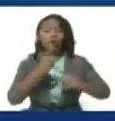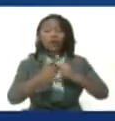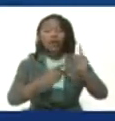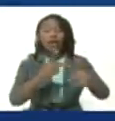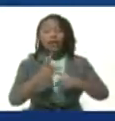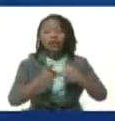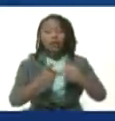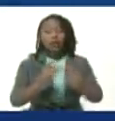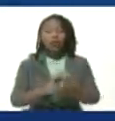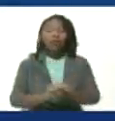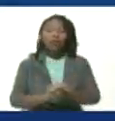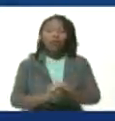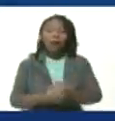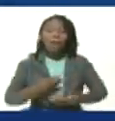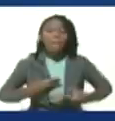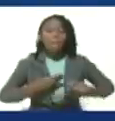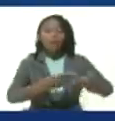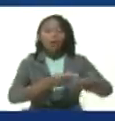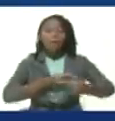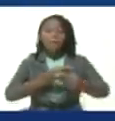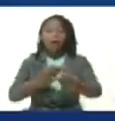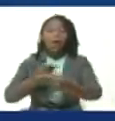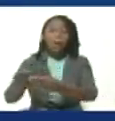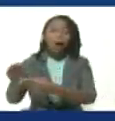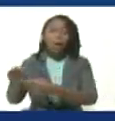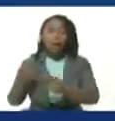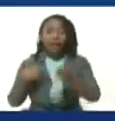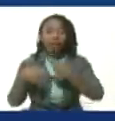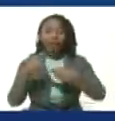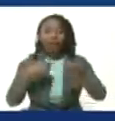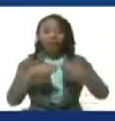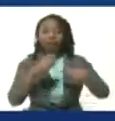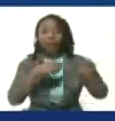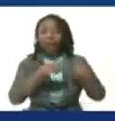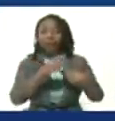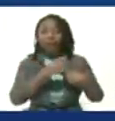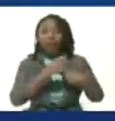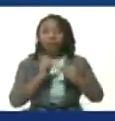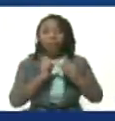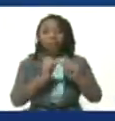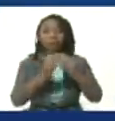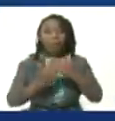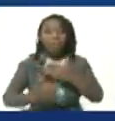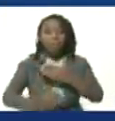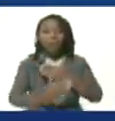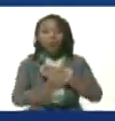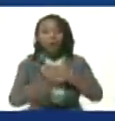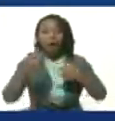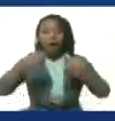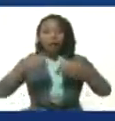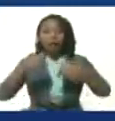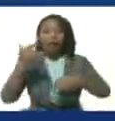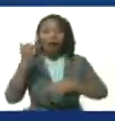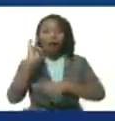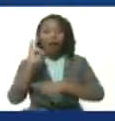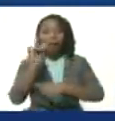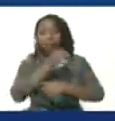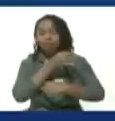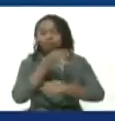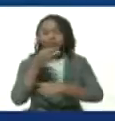productivos, distributivos, de comercialización y seguir avanzando. Por aquí tenemos nuestro